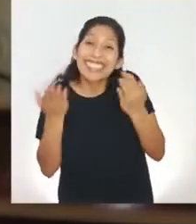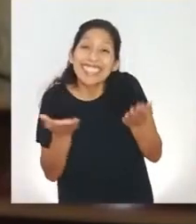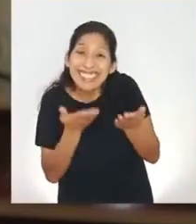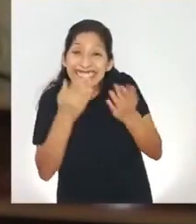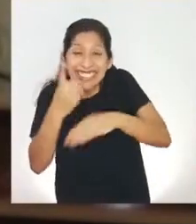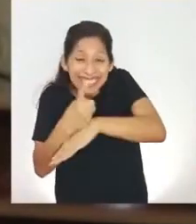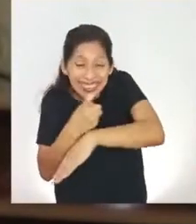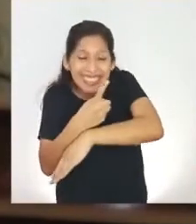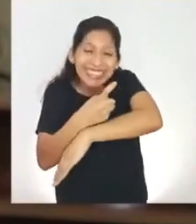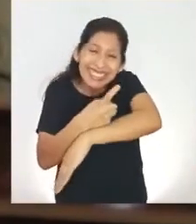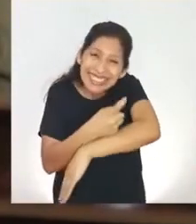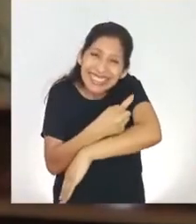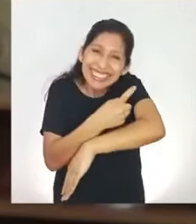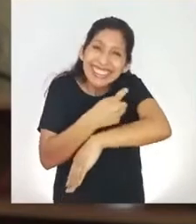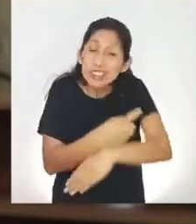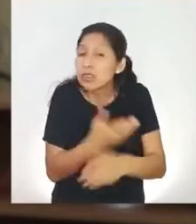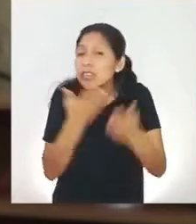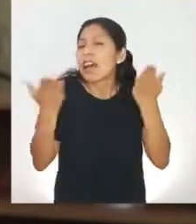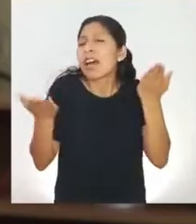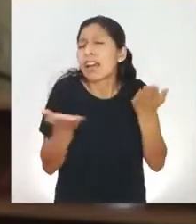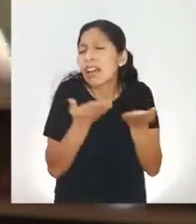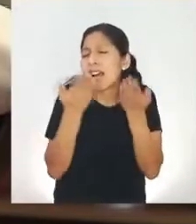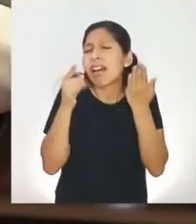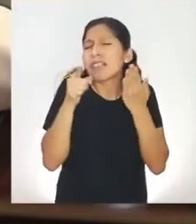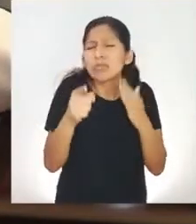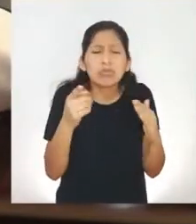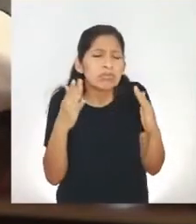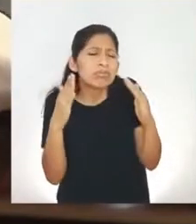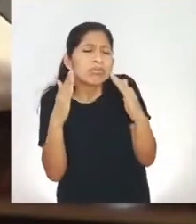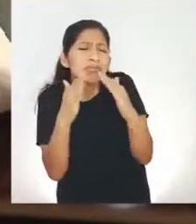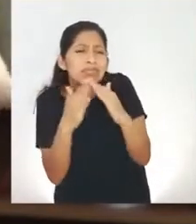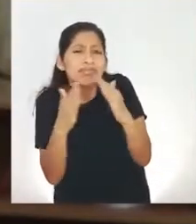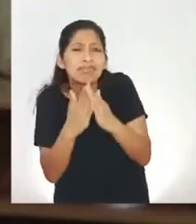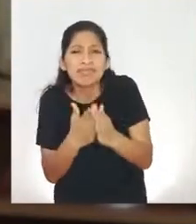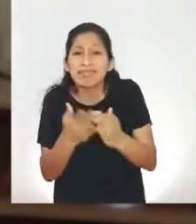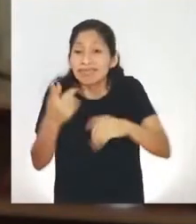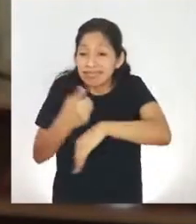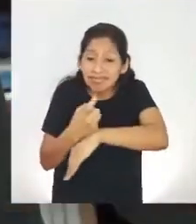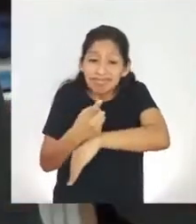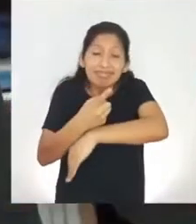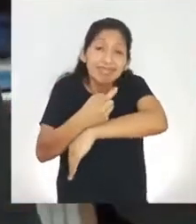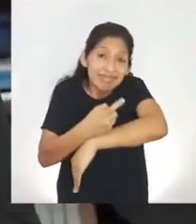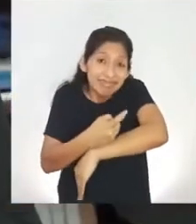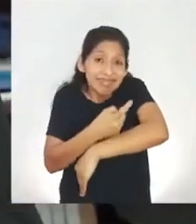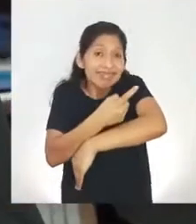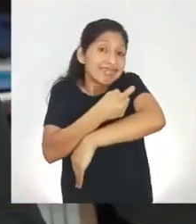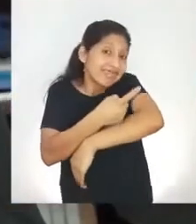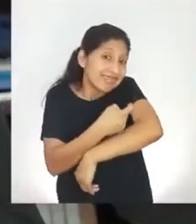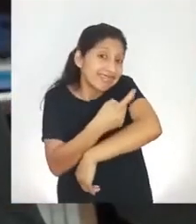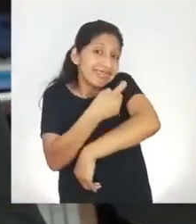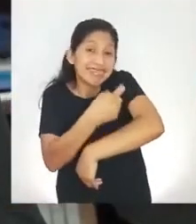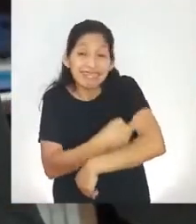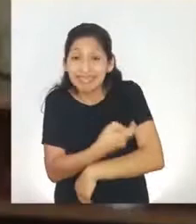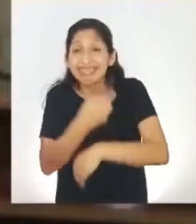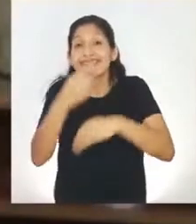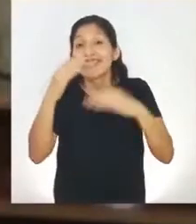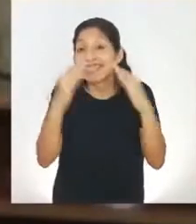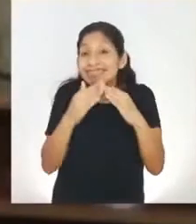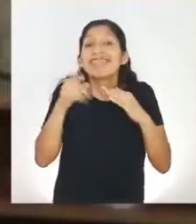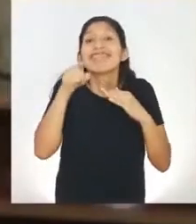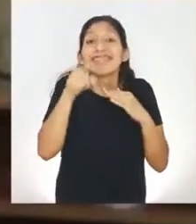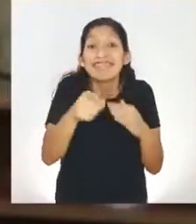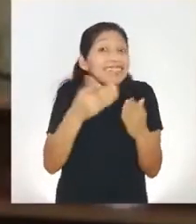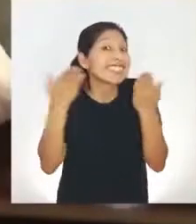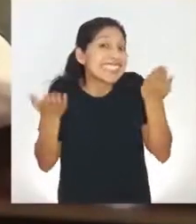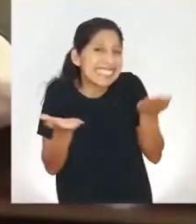Curucha, Curucha, ¿dónde está tu casita? Curucha, Curucha,